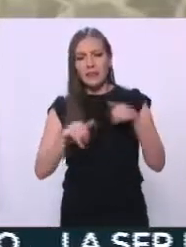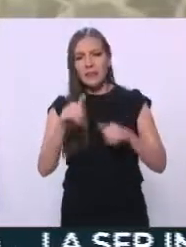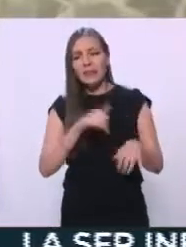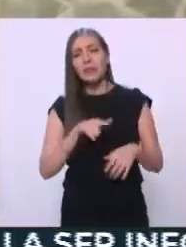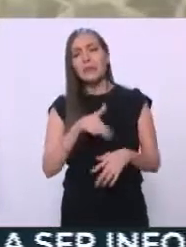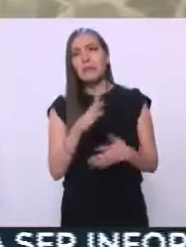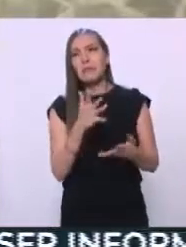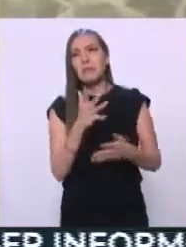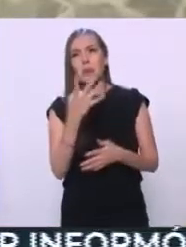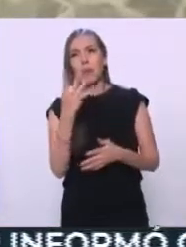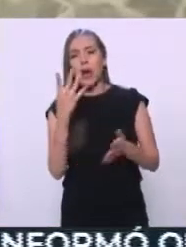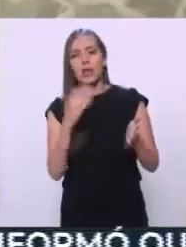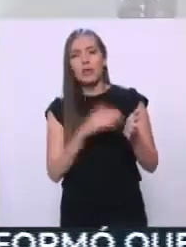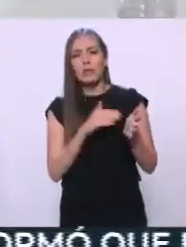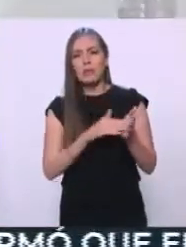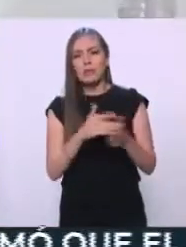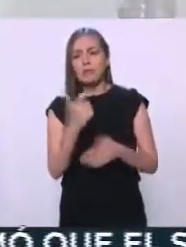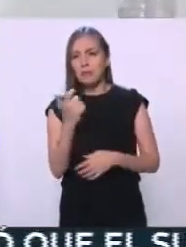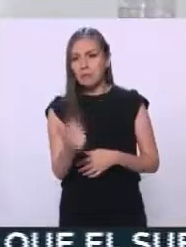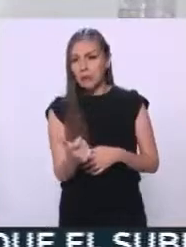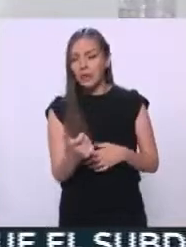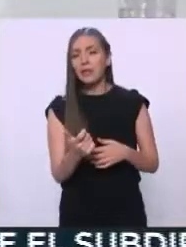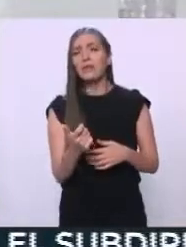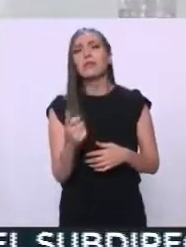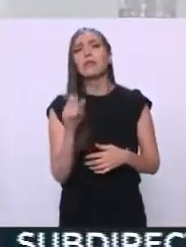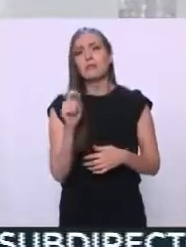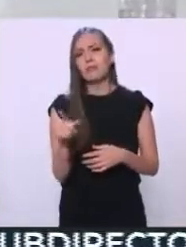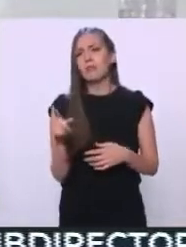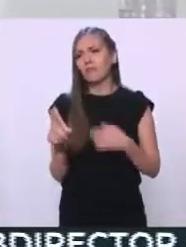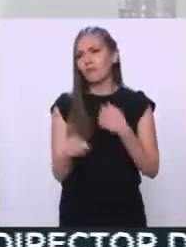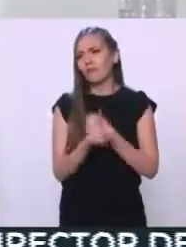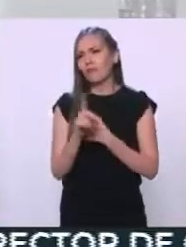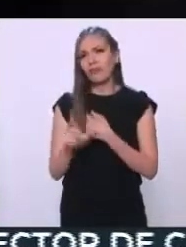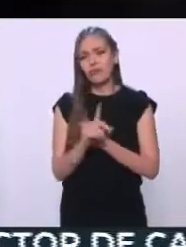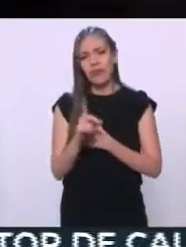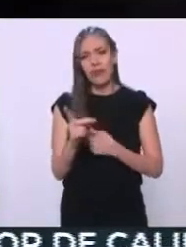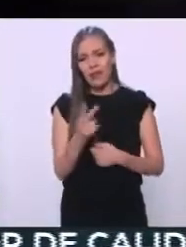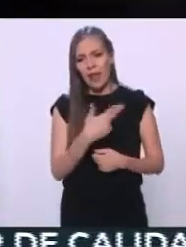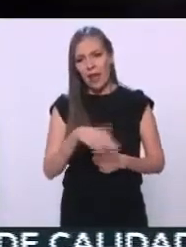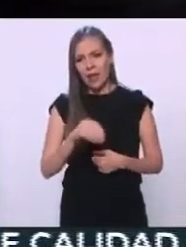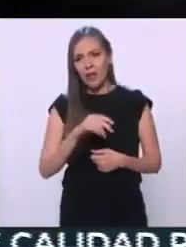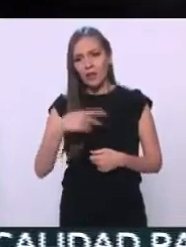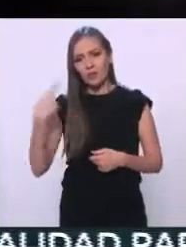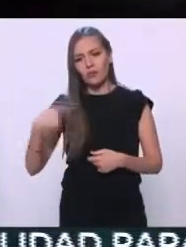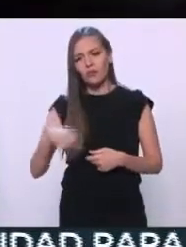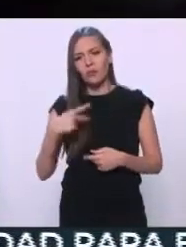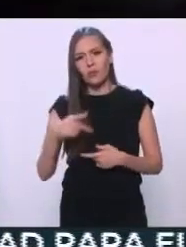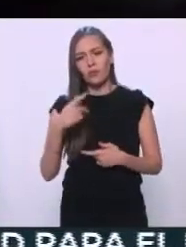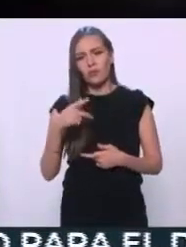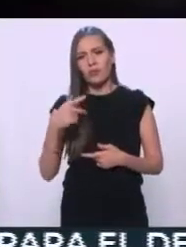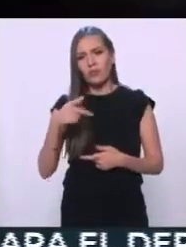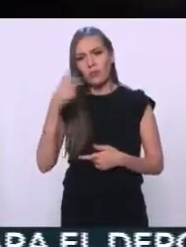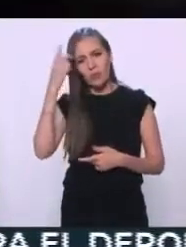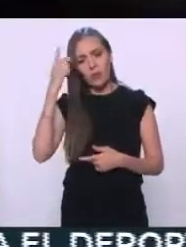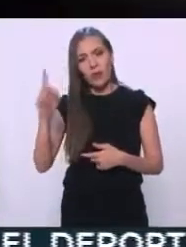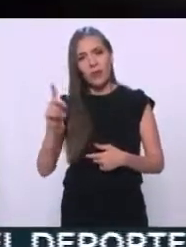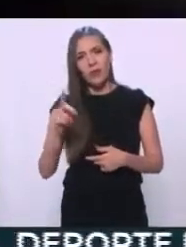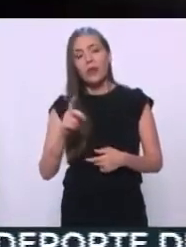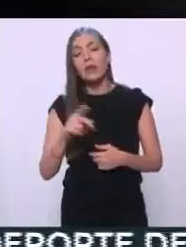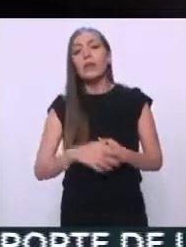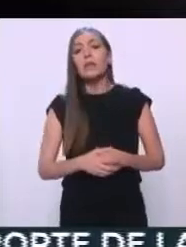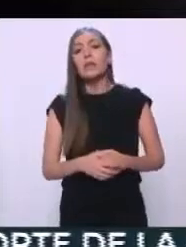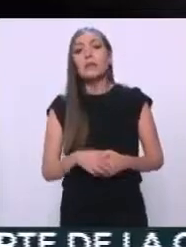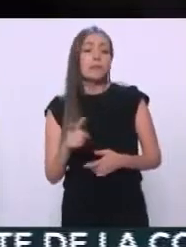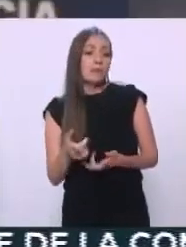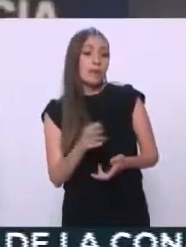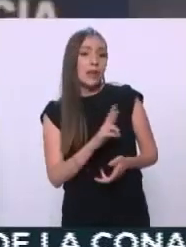de pesos en lo que se está estimando de daño patrimonial. Pues digamos que nada más el caso Repsol